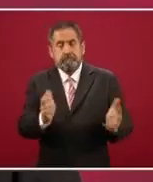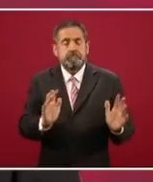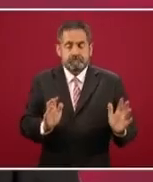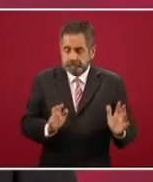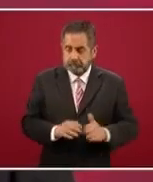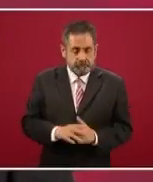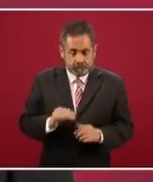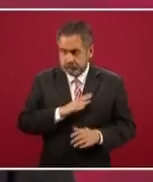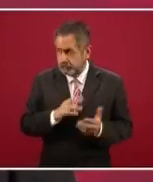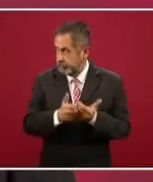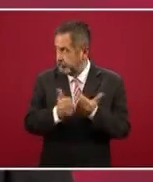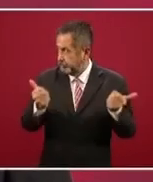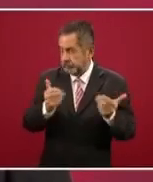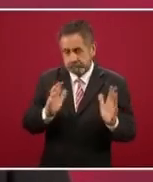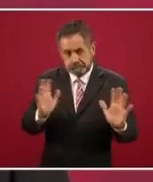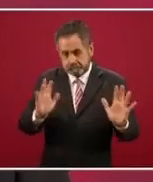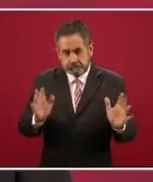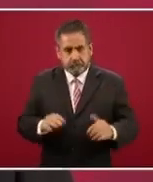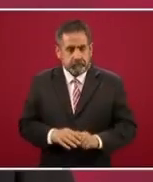No hay